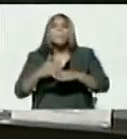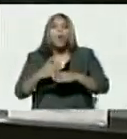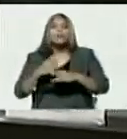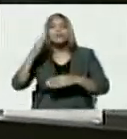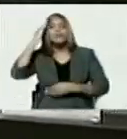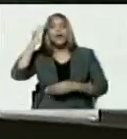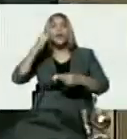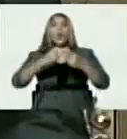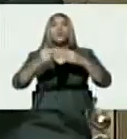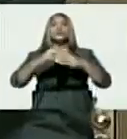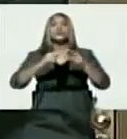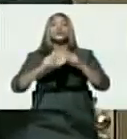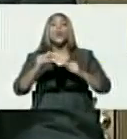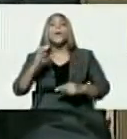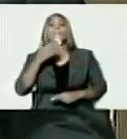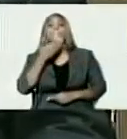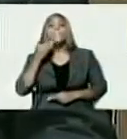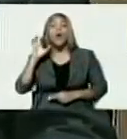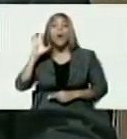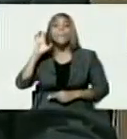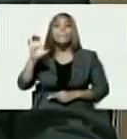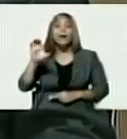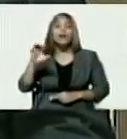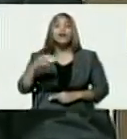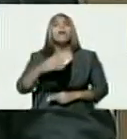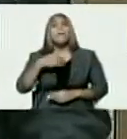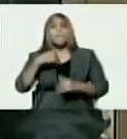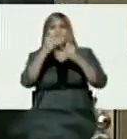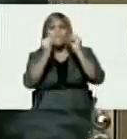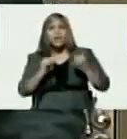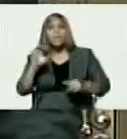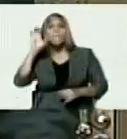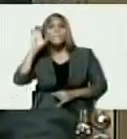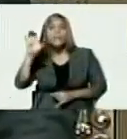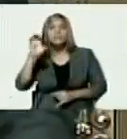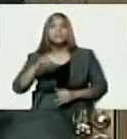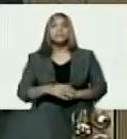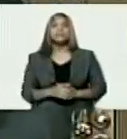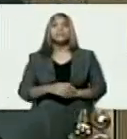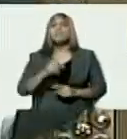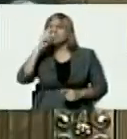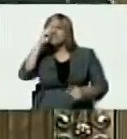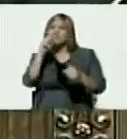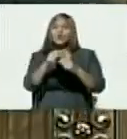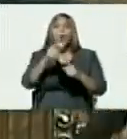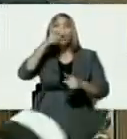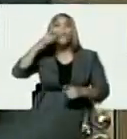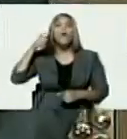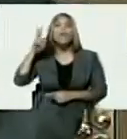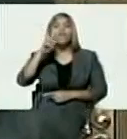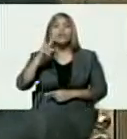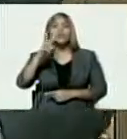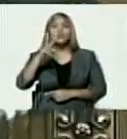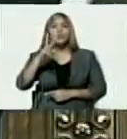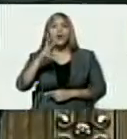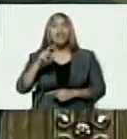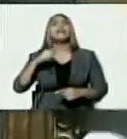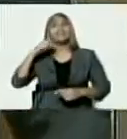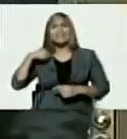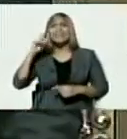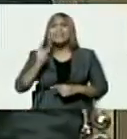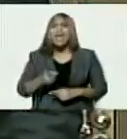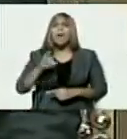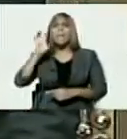mejor patria y una feliz patria para el pueblo de Venezuela. Que sean honrados, que